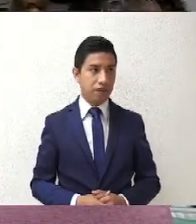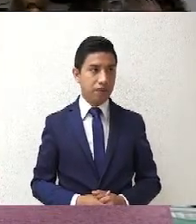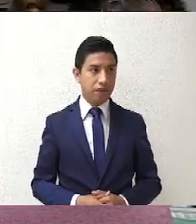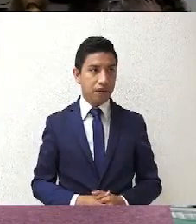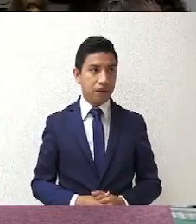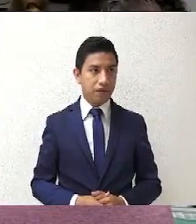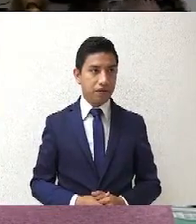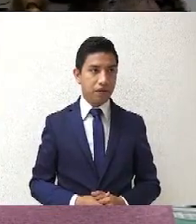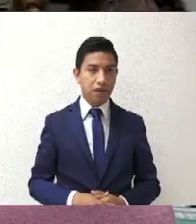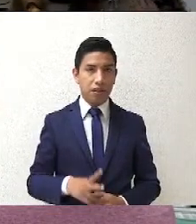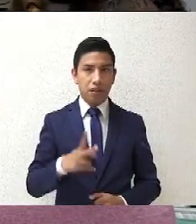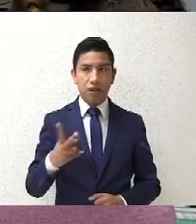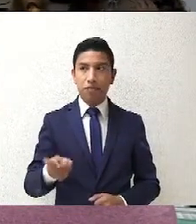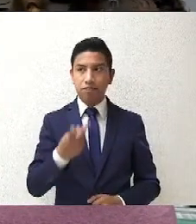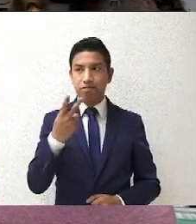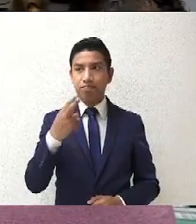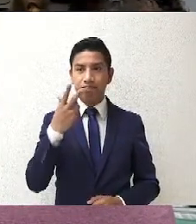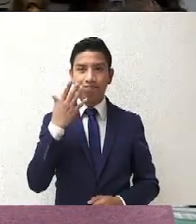Gracias.